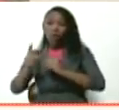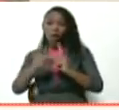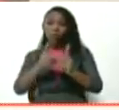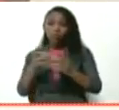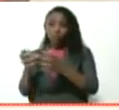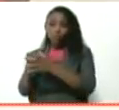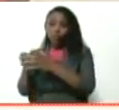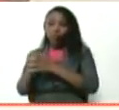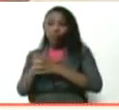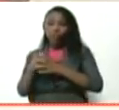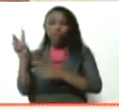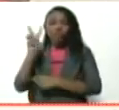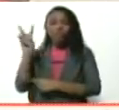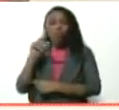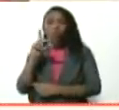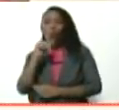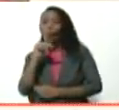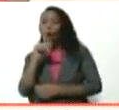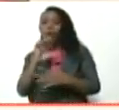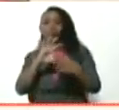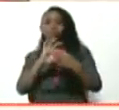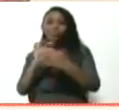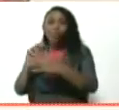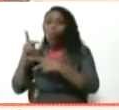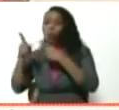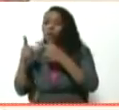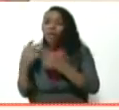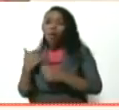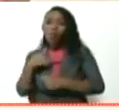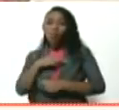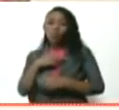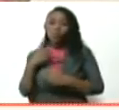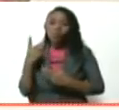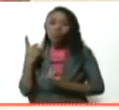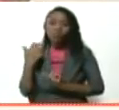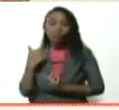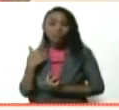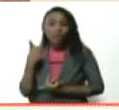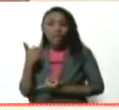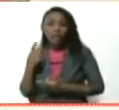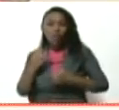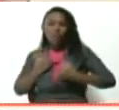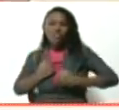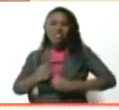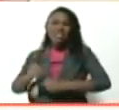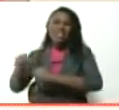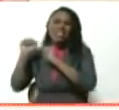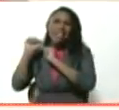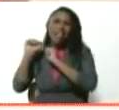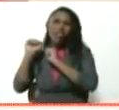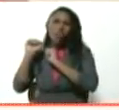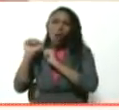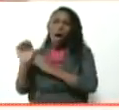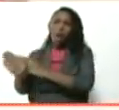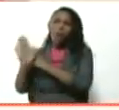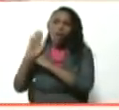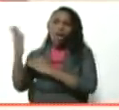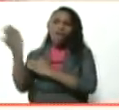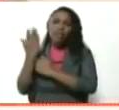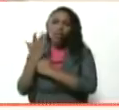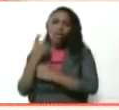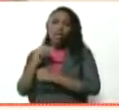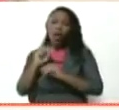de Venezuela que no tienen vinculación política con nosotros un rechazo al bloqueo y a las sanciones. Ya pasa